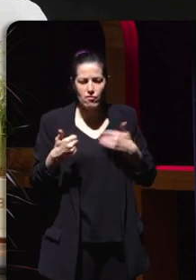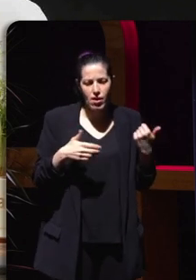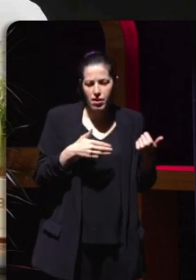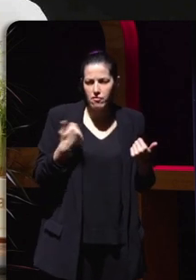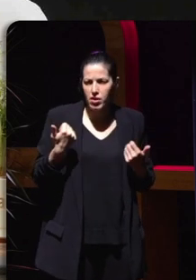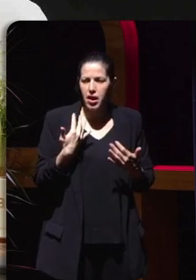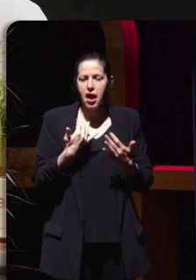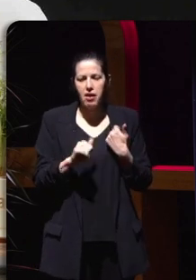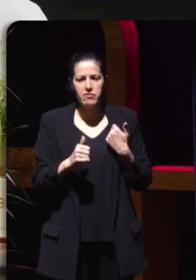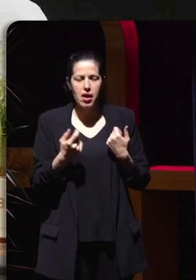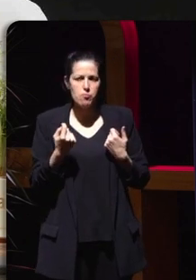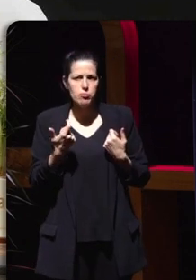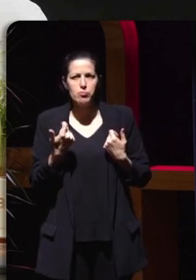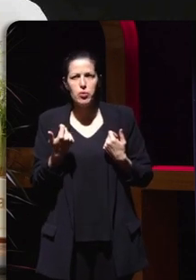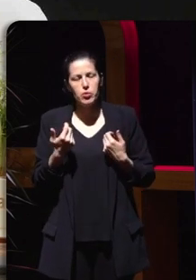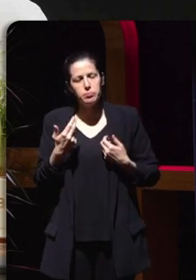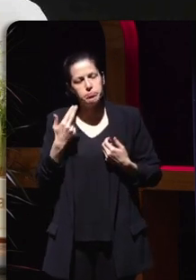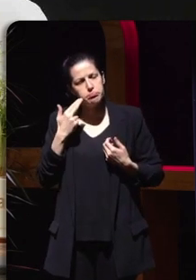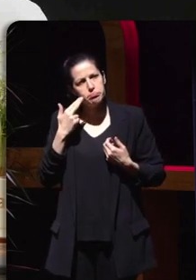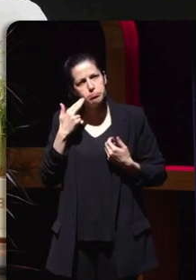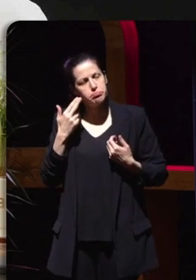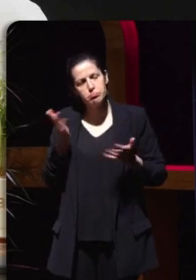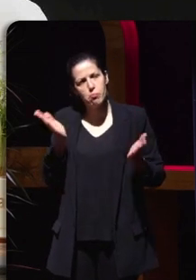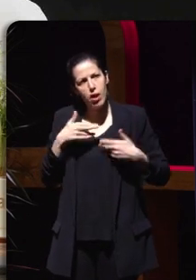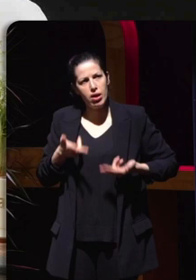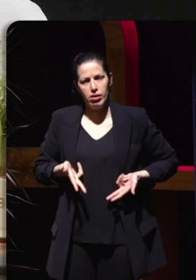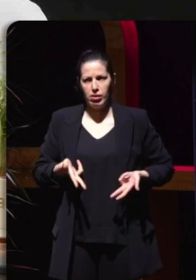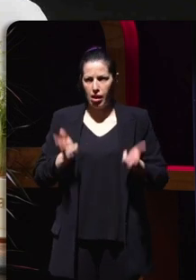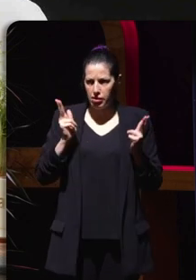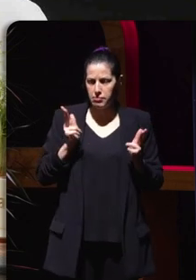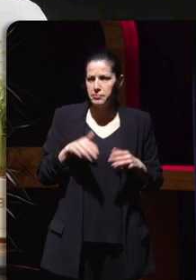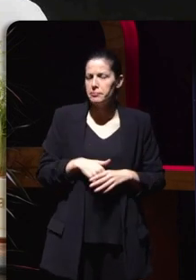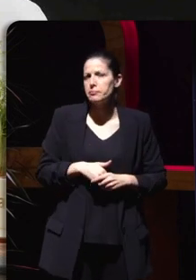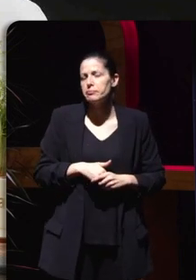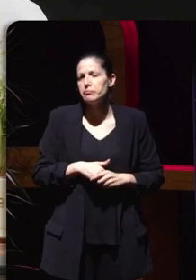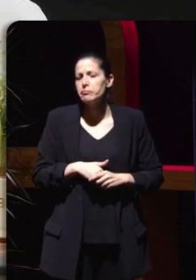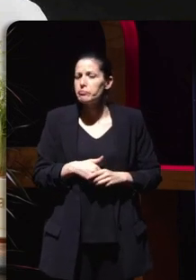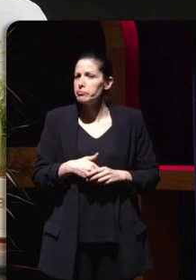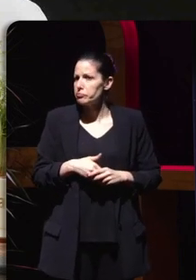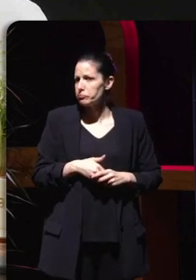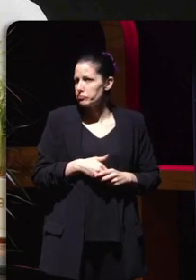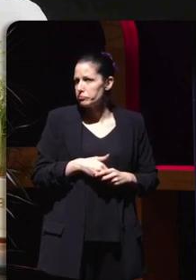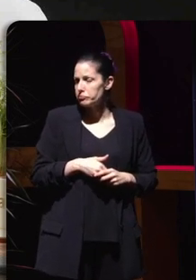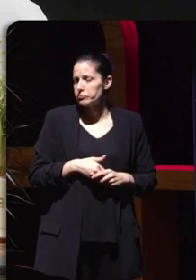interesaría que llevaba interés para contar nada es sin embargo